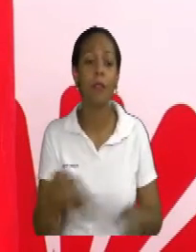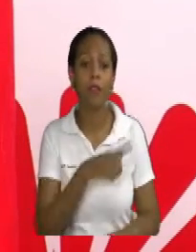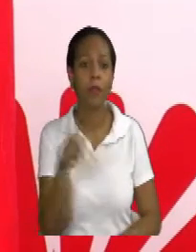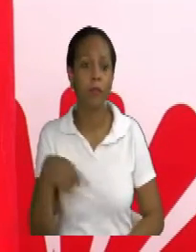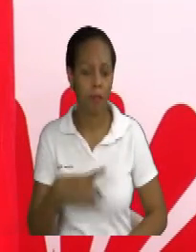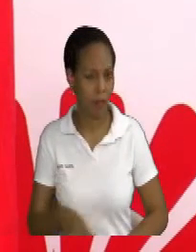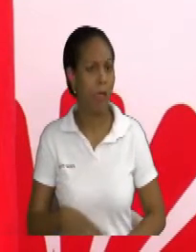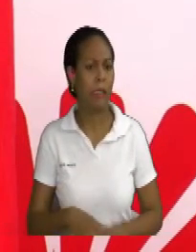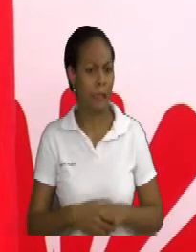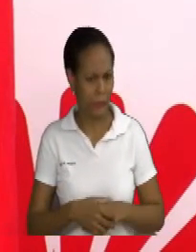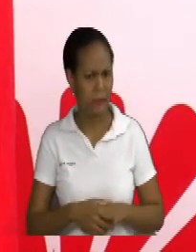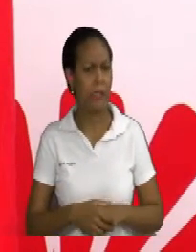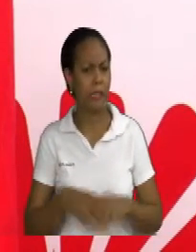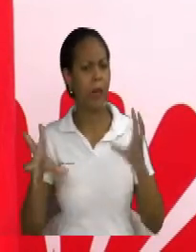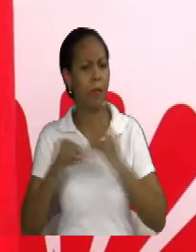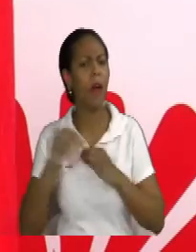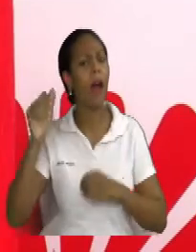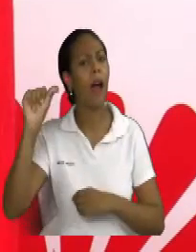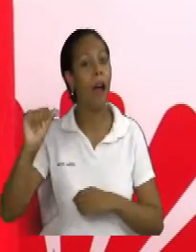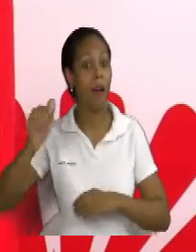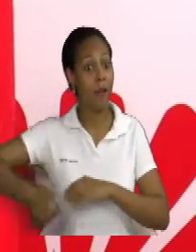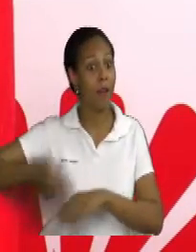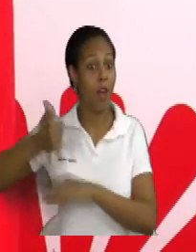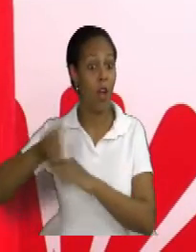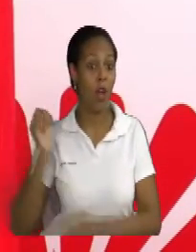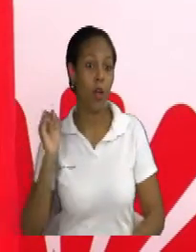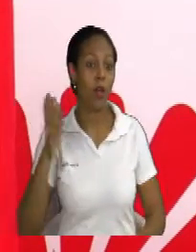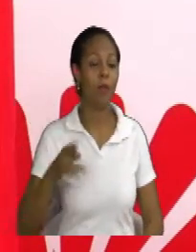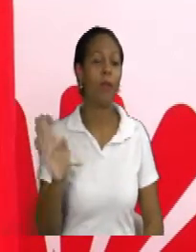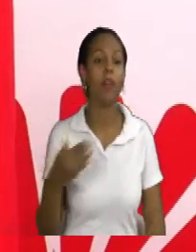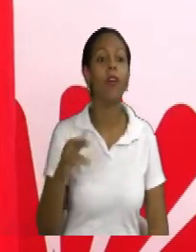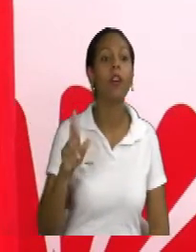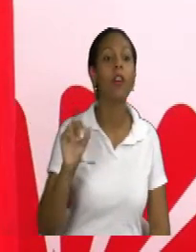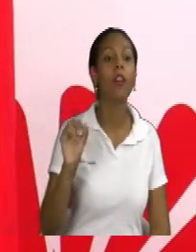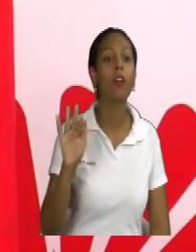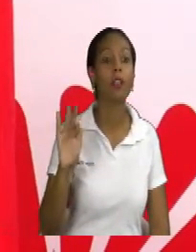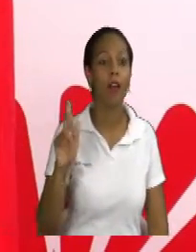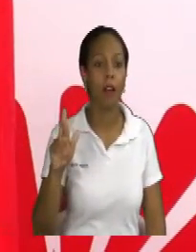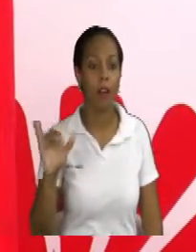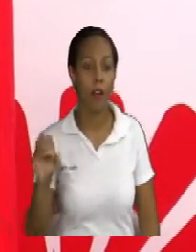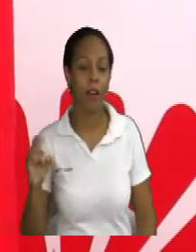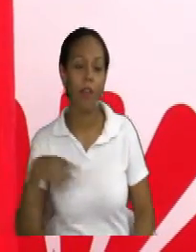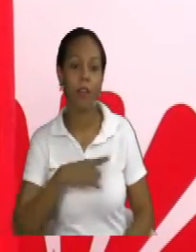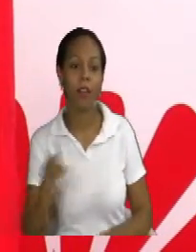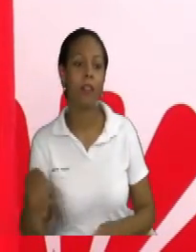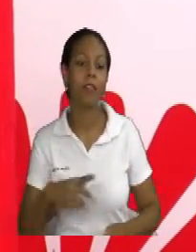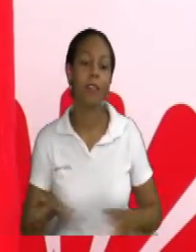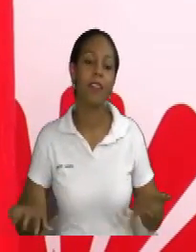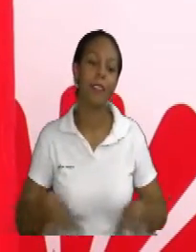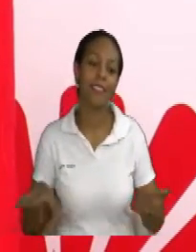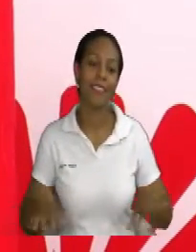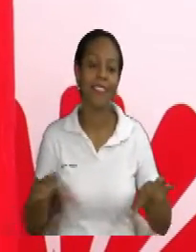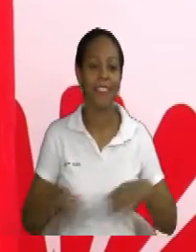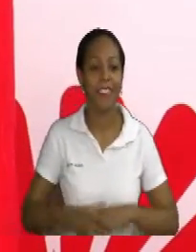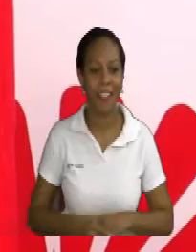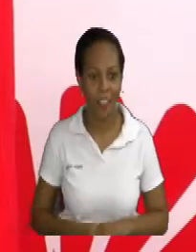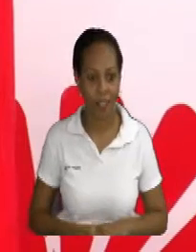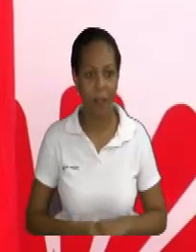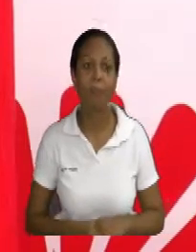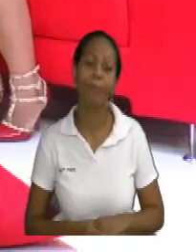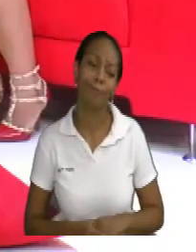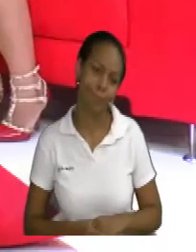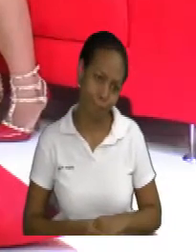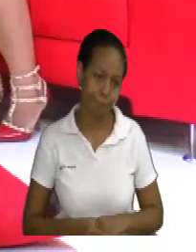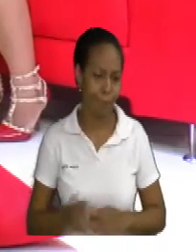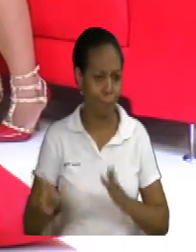está la presidenta del Club Rotario, ella es Lucila Díaz y nos va a contar un poco. Bueno, ya sabemos que el bingo fue todo un